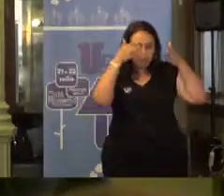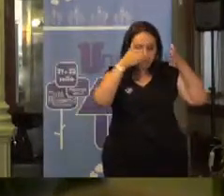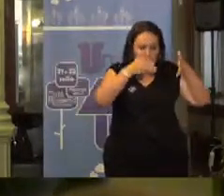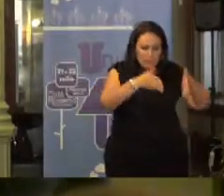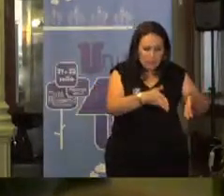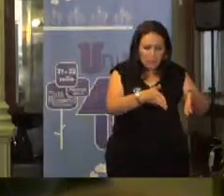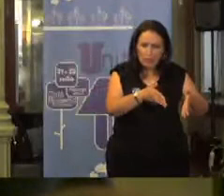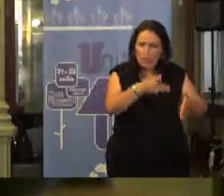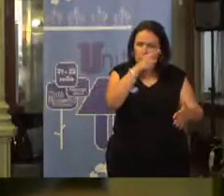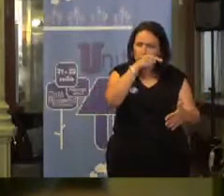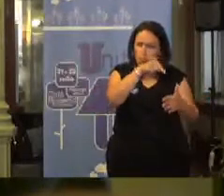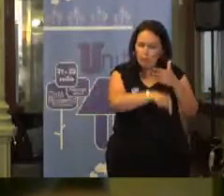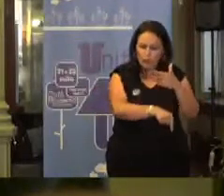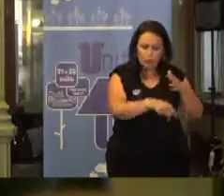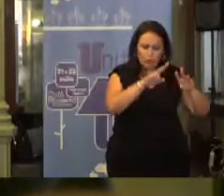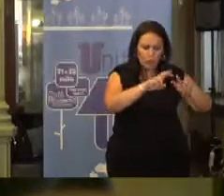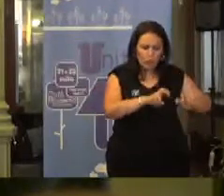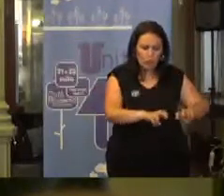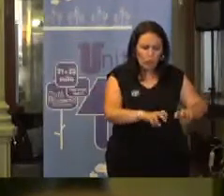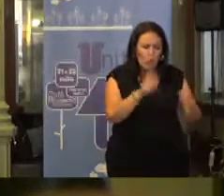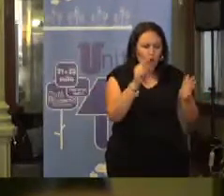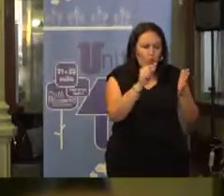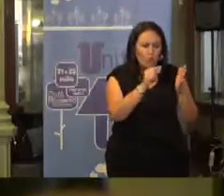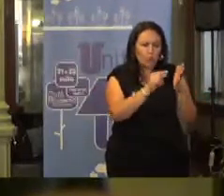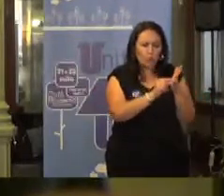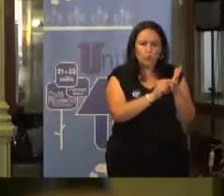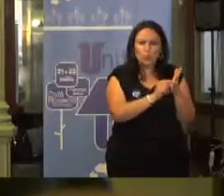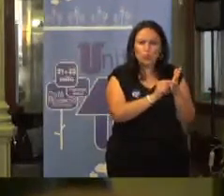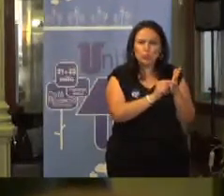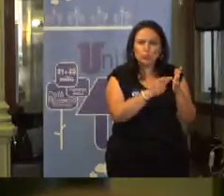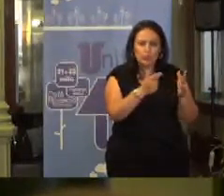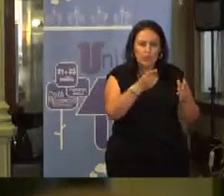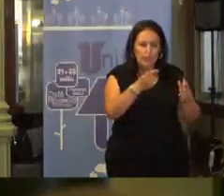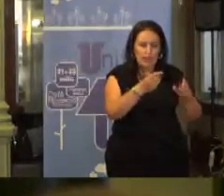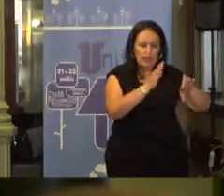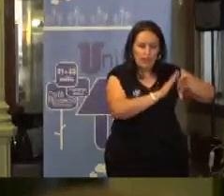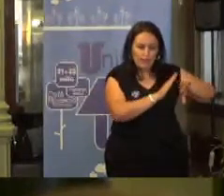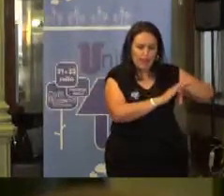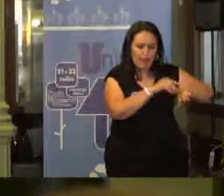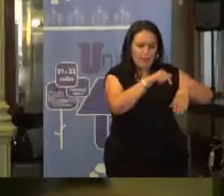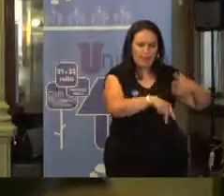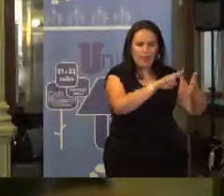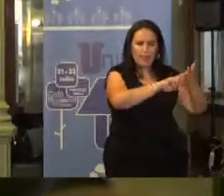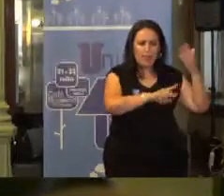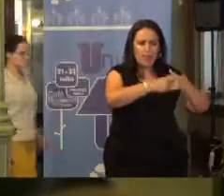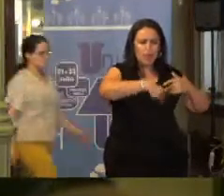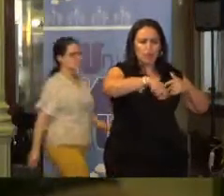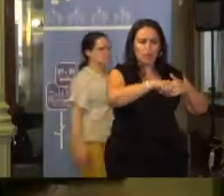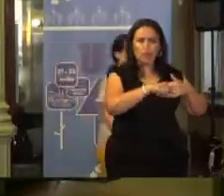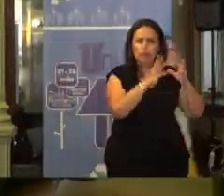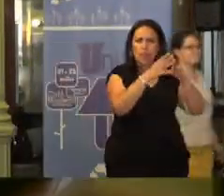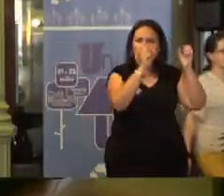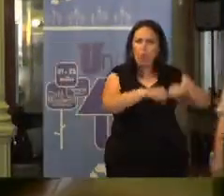aprofundar cales son eses vectores nos que na esquerda en Galicia estamos de acordo e seríamos capaces de